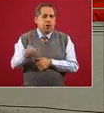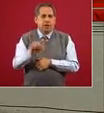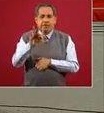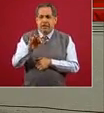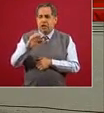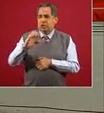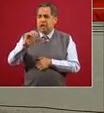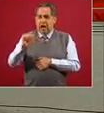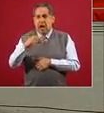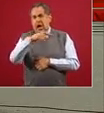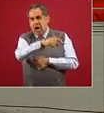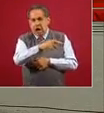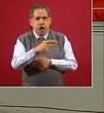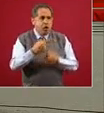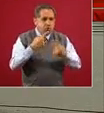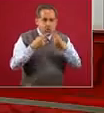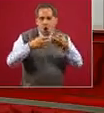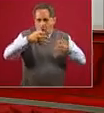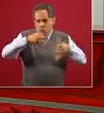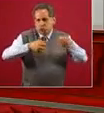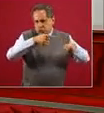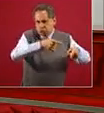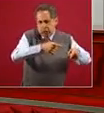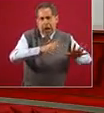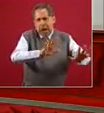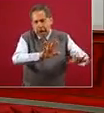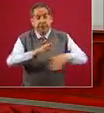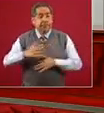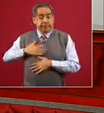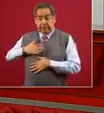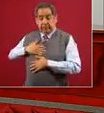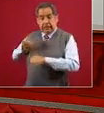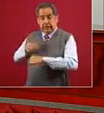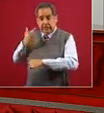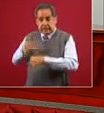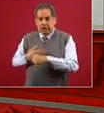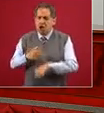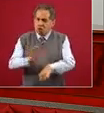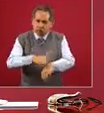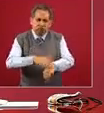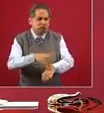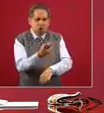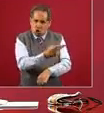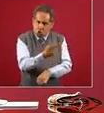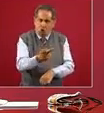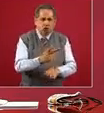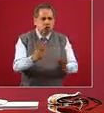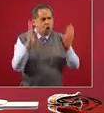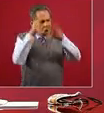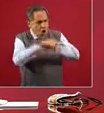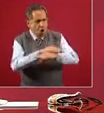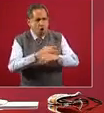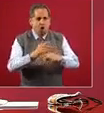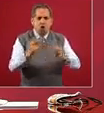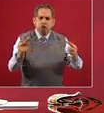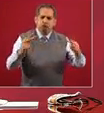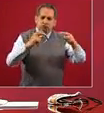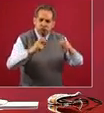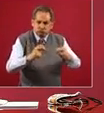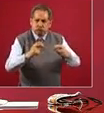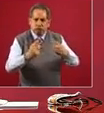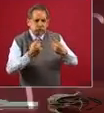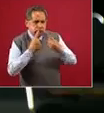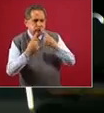la Secretaría ha promovido que las partes se acerquen y que puedan a través del diálogo resolver